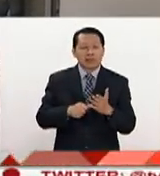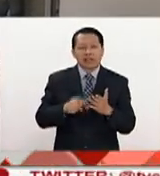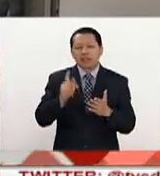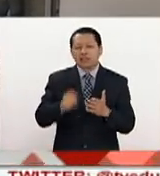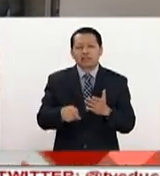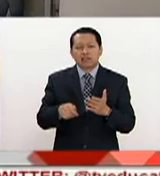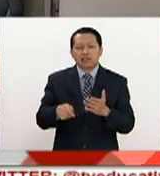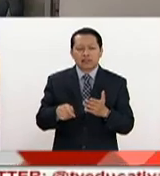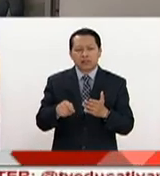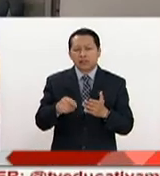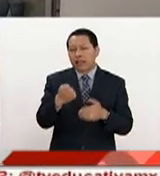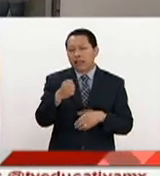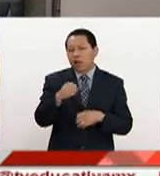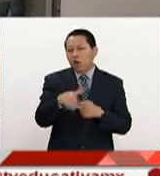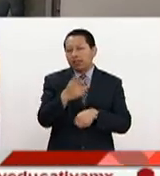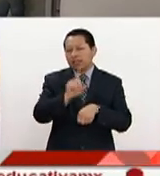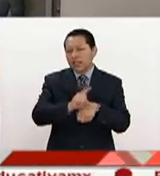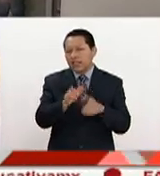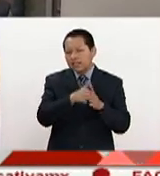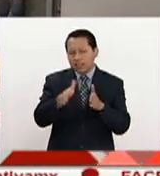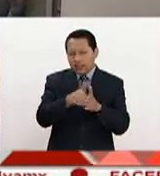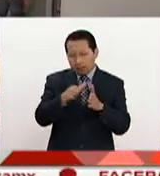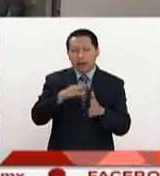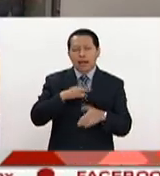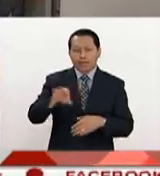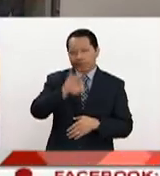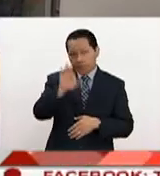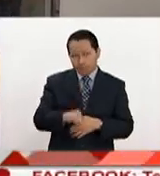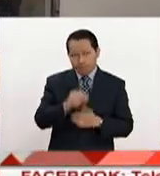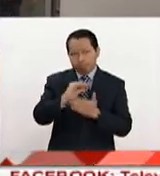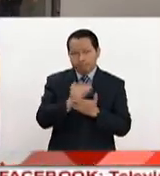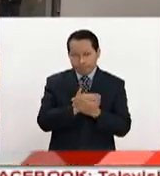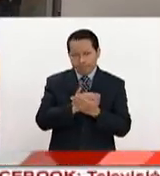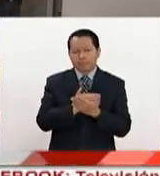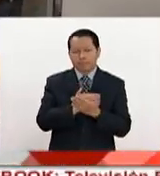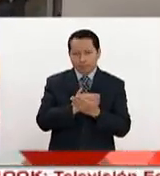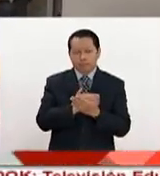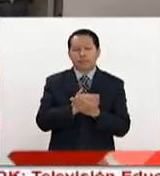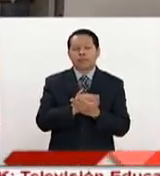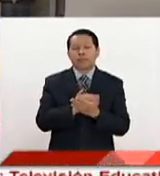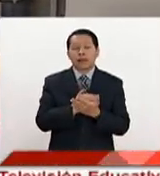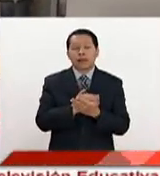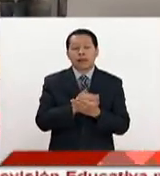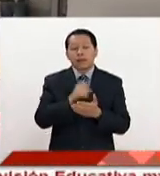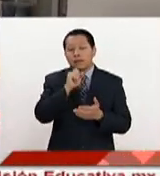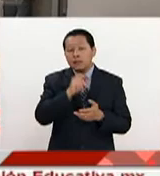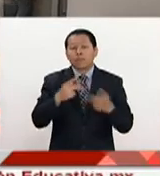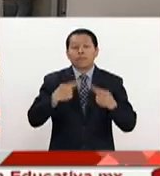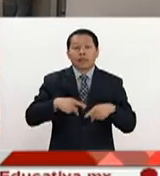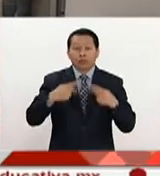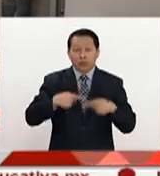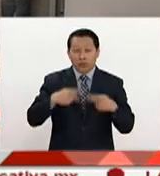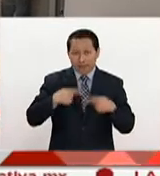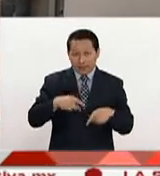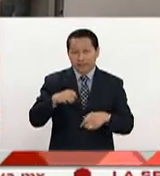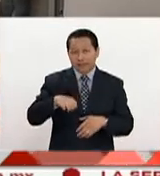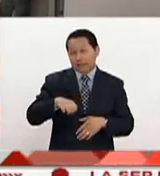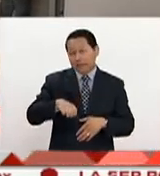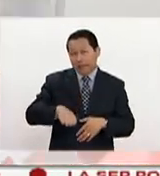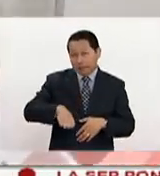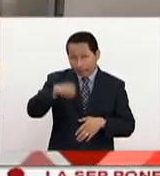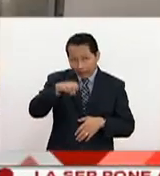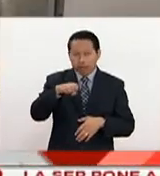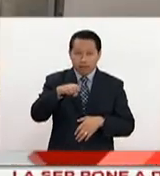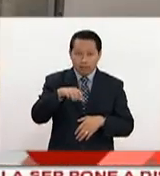15 días del mes de enero, hacen un descuento. Hacen otro descuento a las personas de tercera edad, pero a que estén a